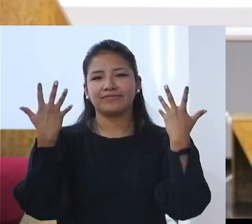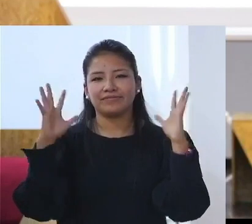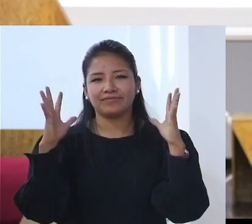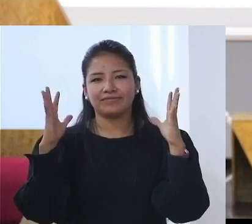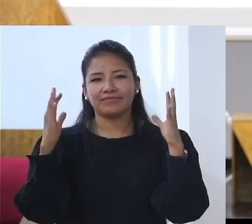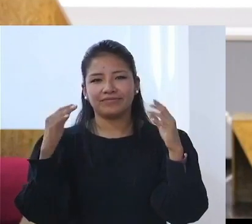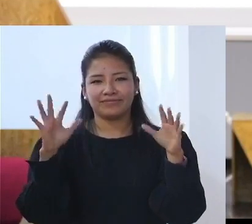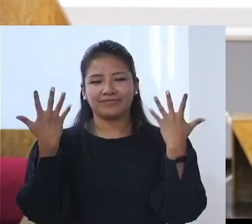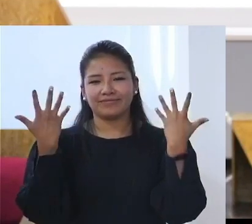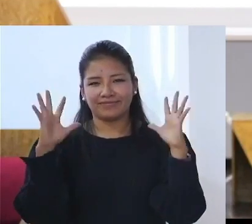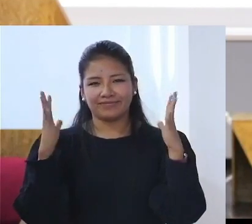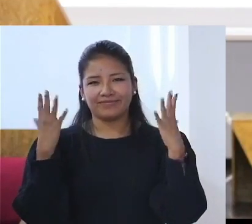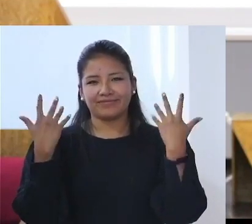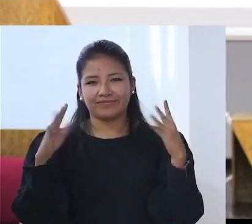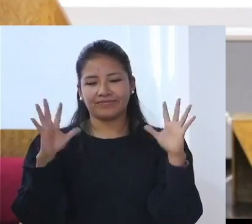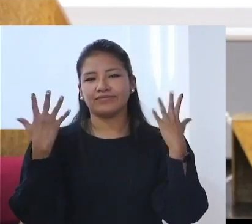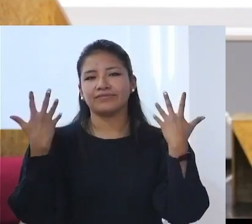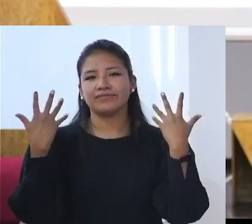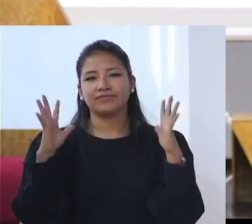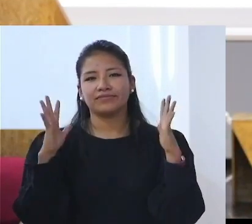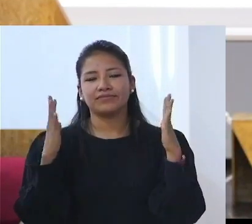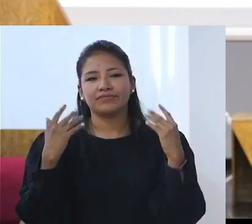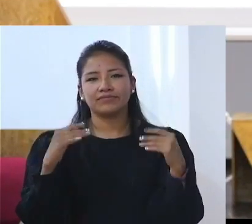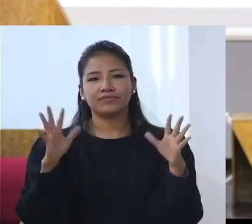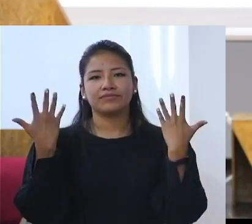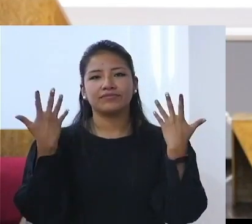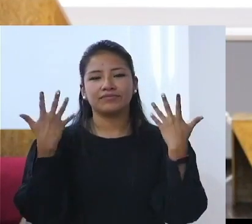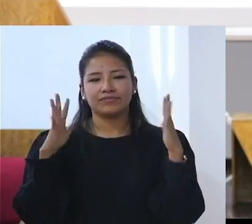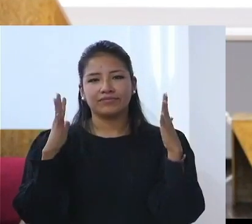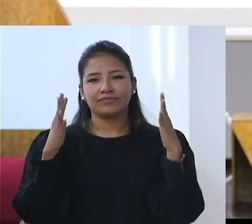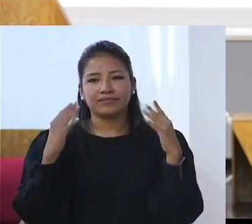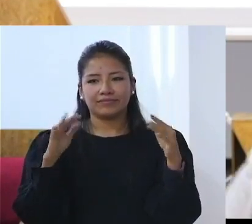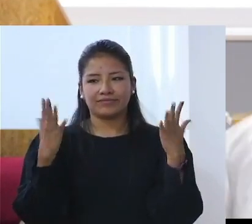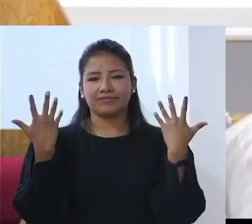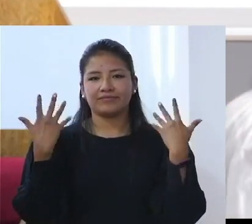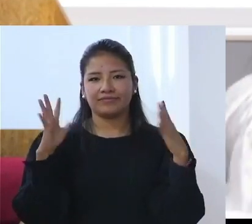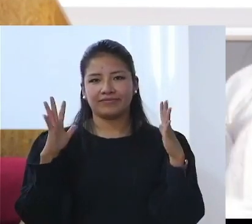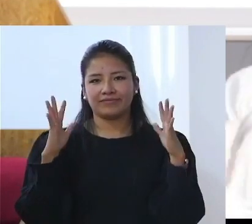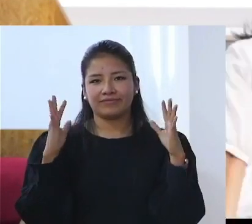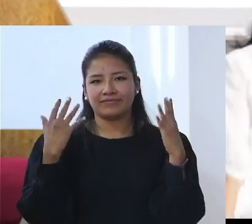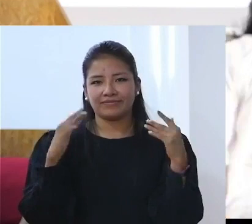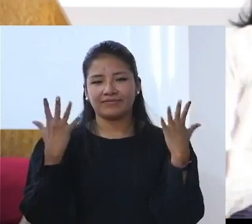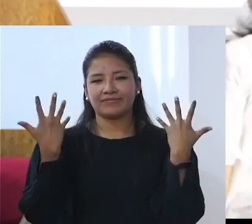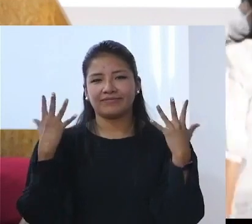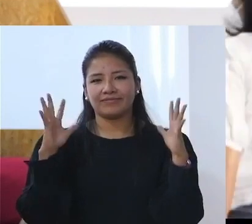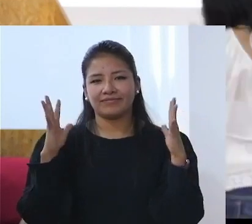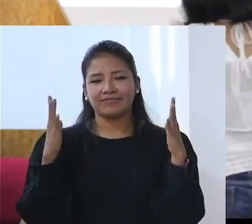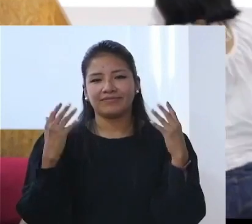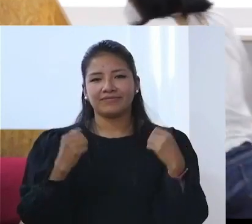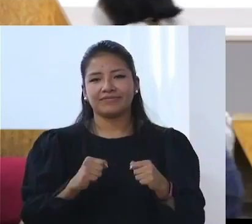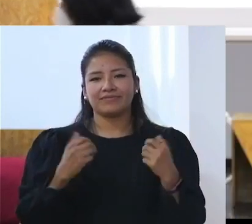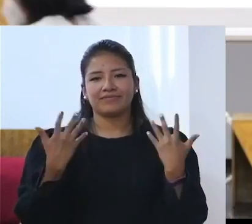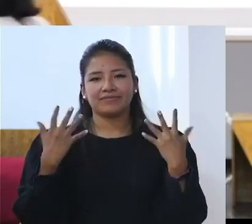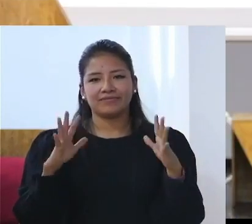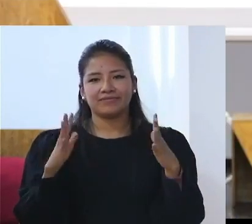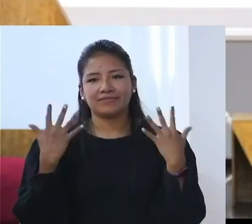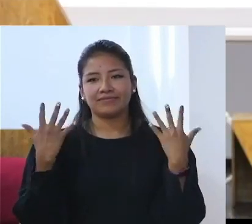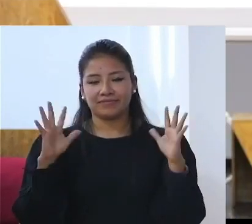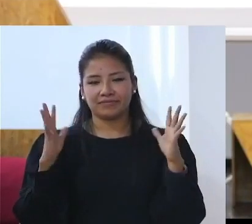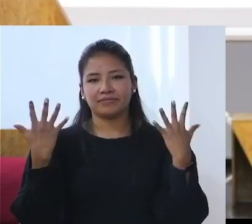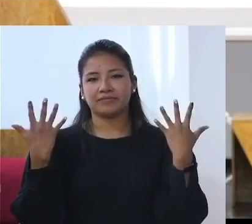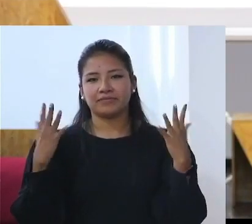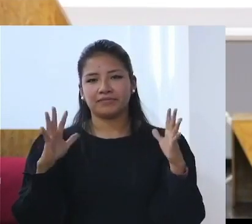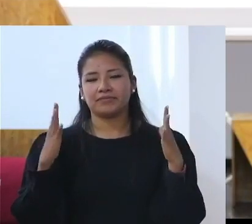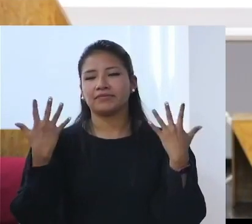No se oye la palma saber que suene eso señor la vida es para disfrutarla para adelante siempre